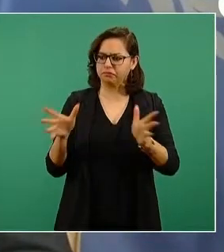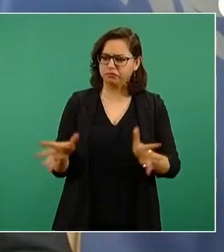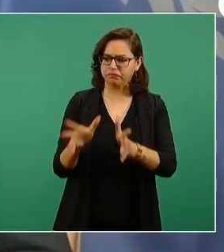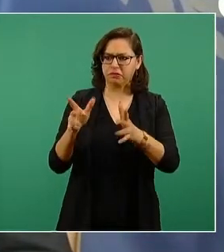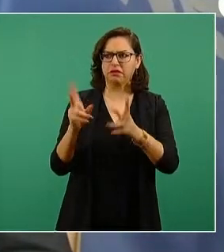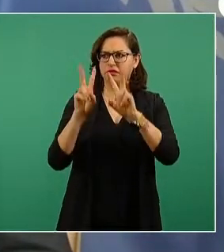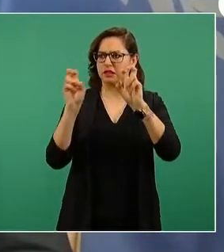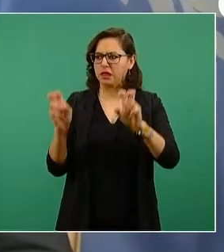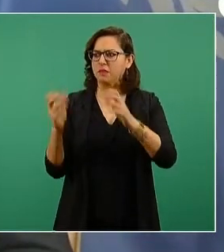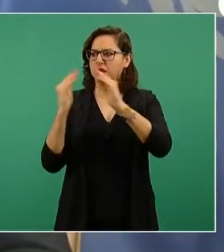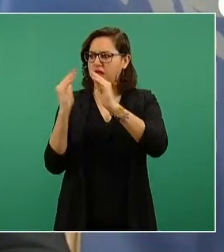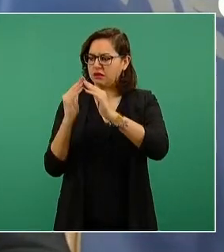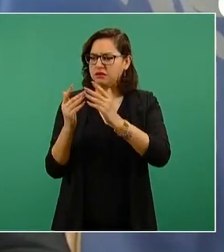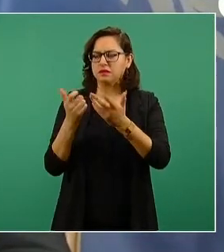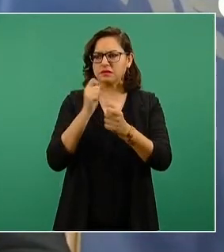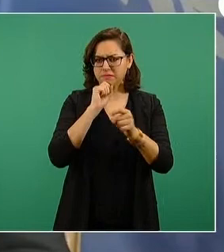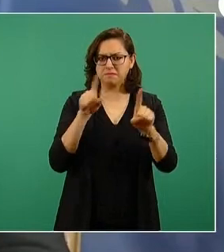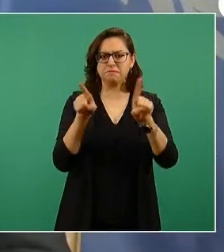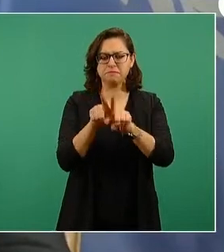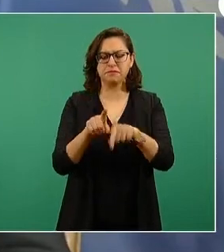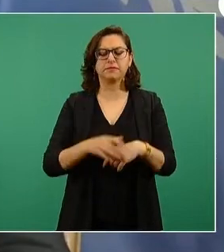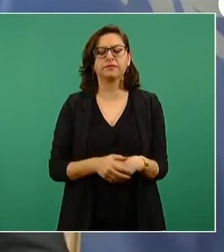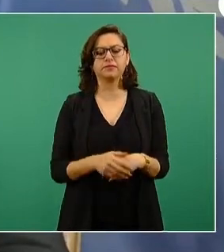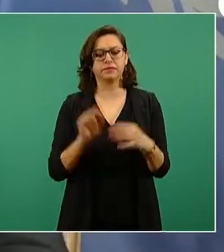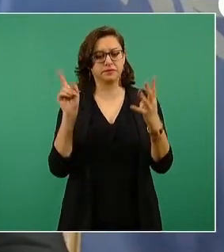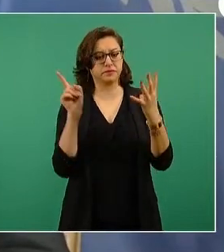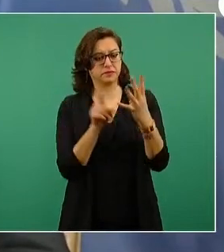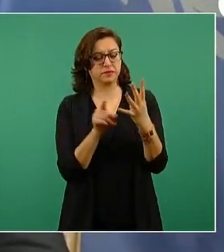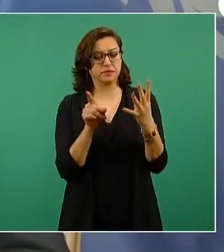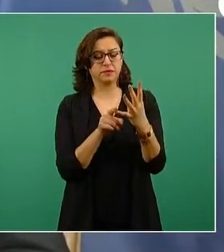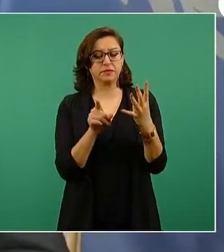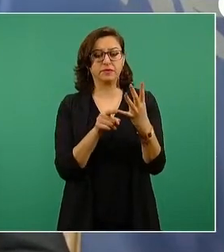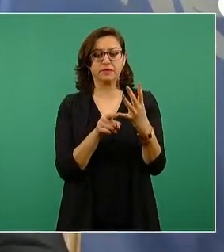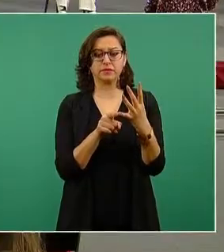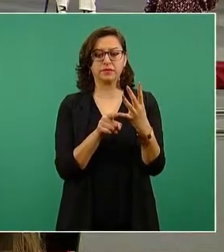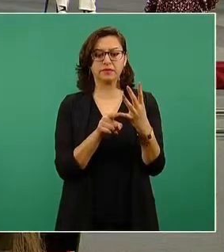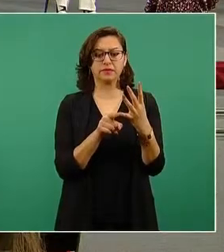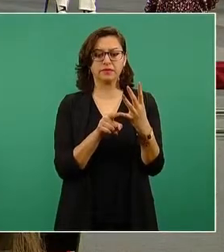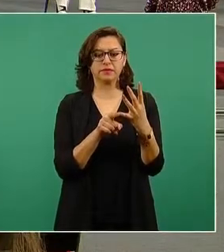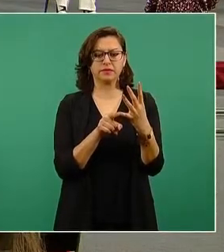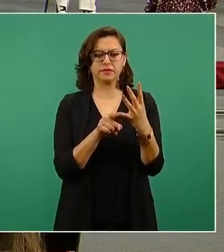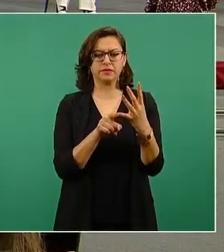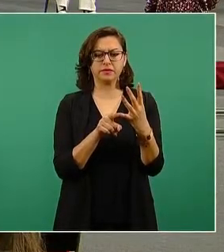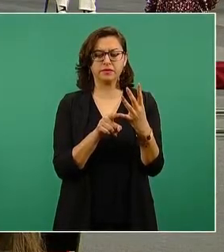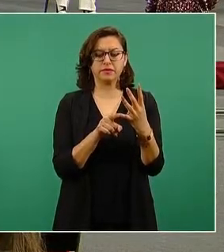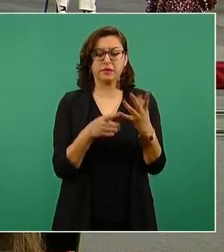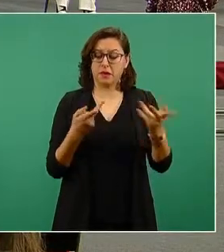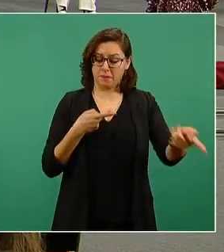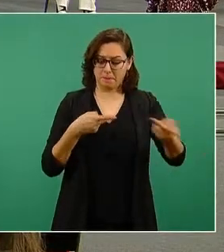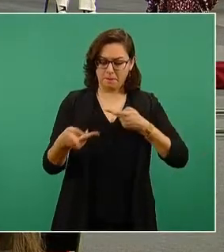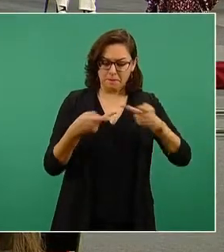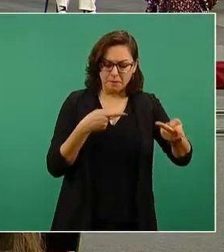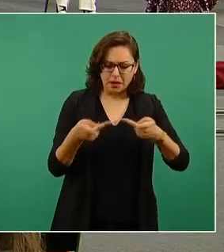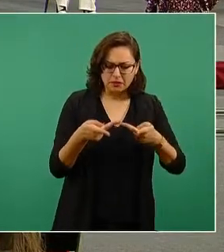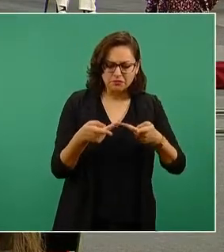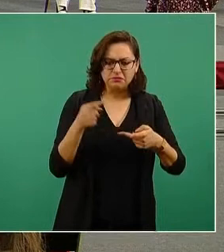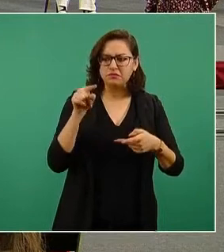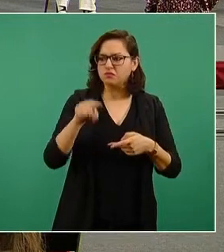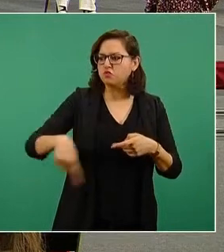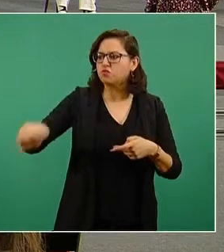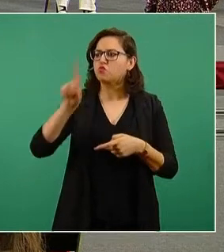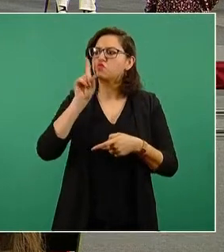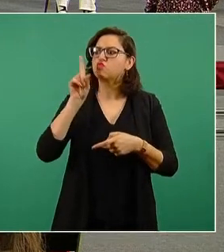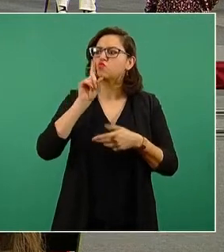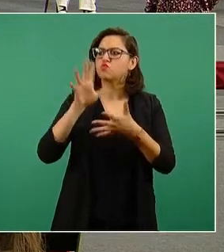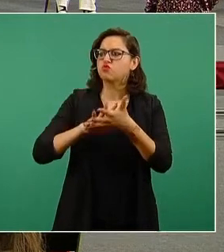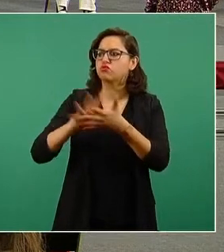protección social. En cuarto lugar, promulgar inmediatamente planos de respuesta de emergencia para abordar la violencia contra las